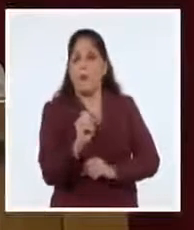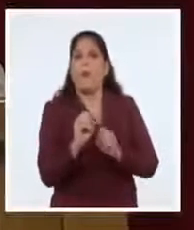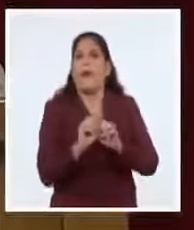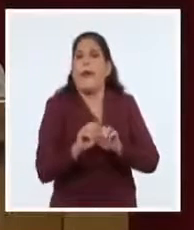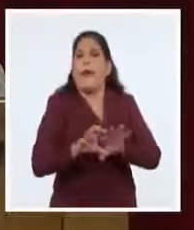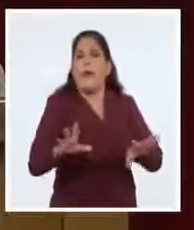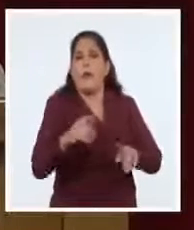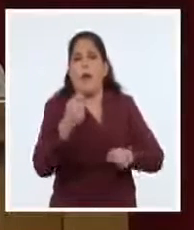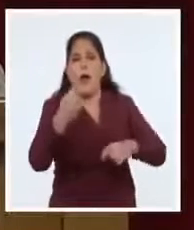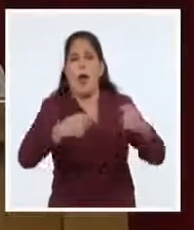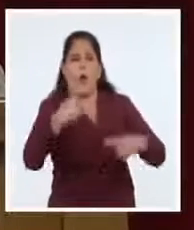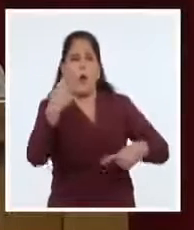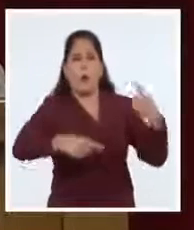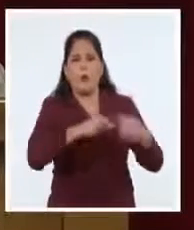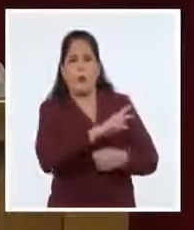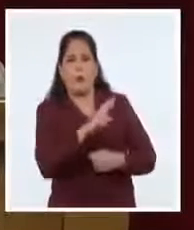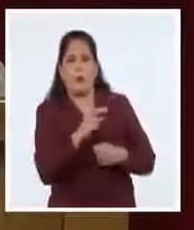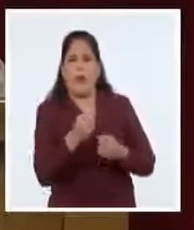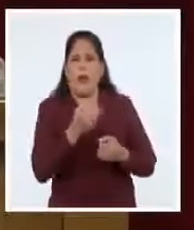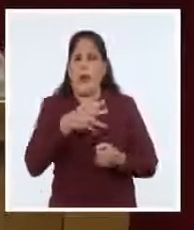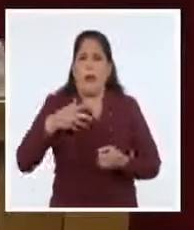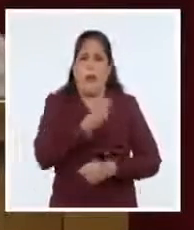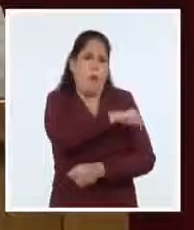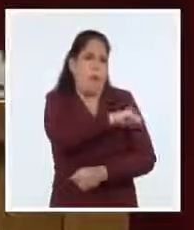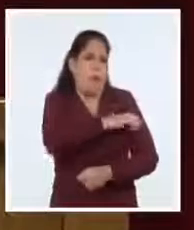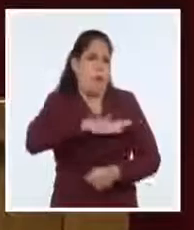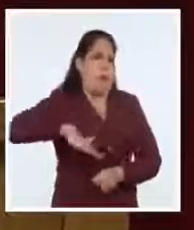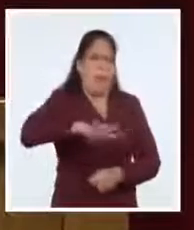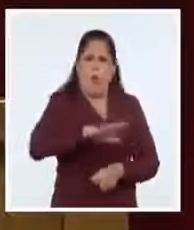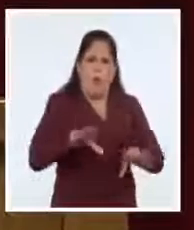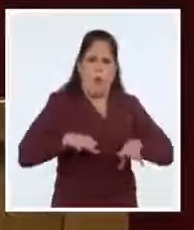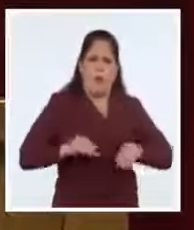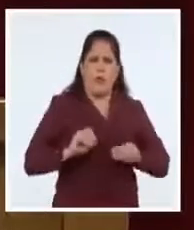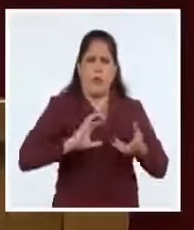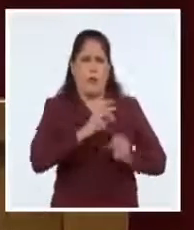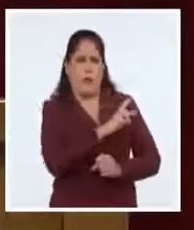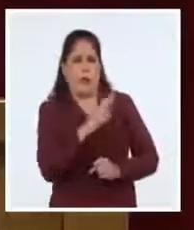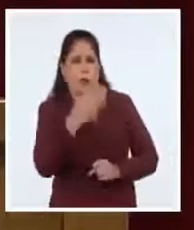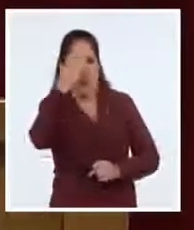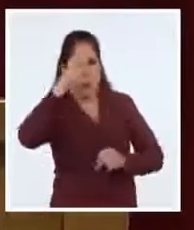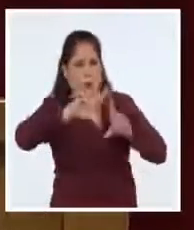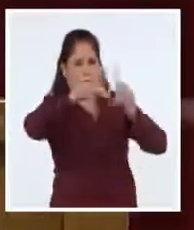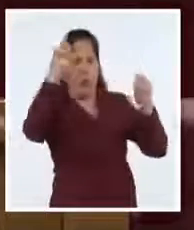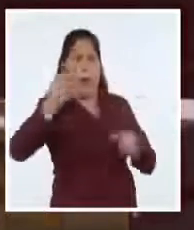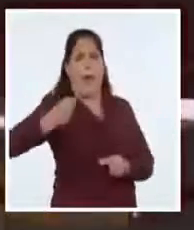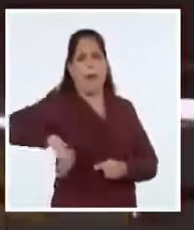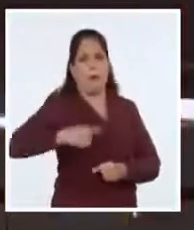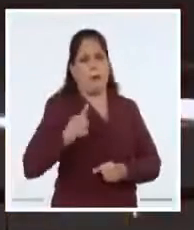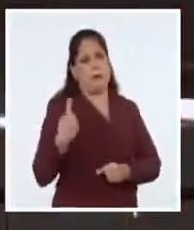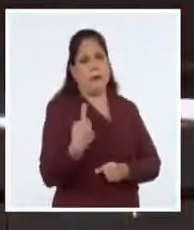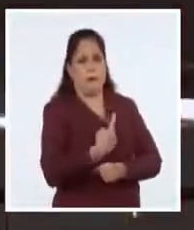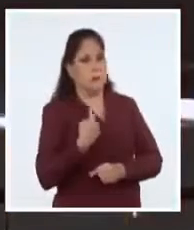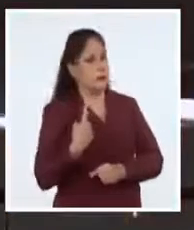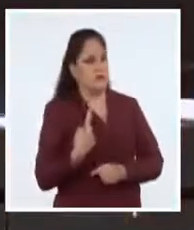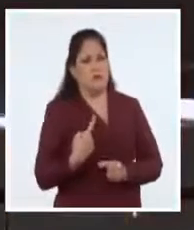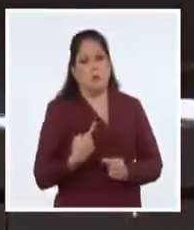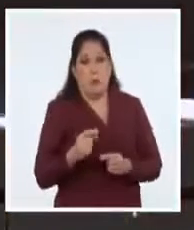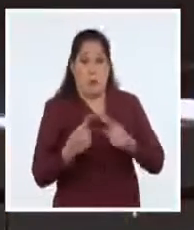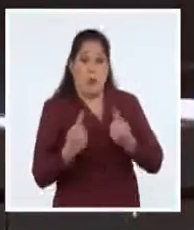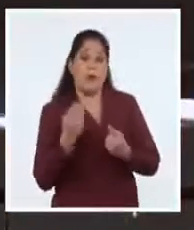de ruptura y de rechazo popular a la revolución y los intentos de aprovechar las inconformidades existentes para